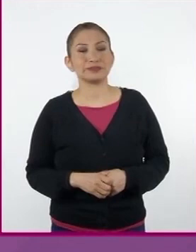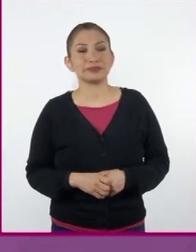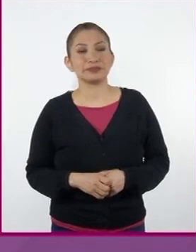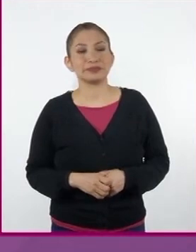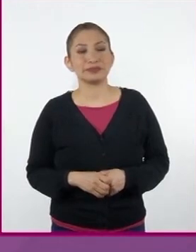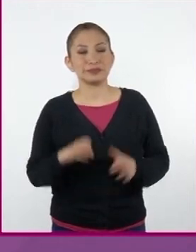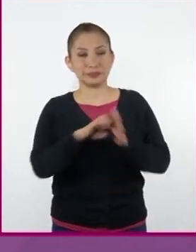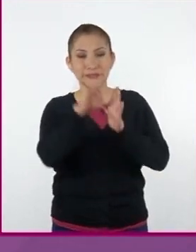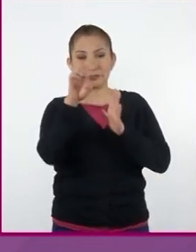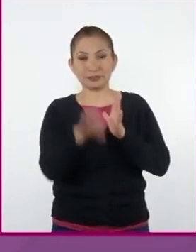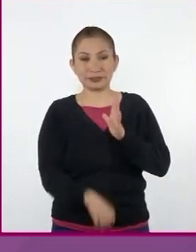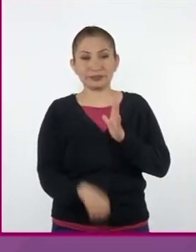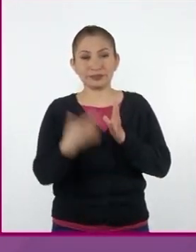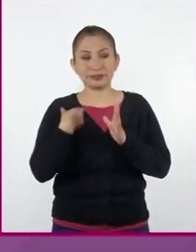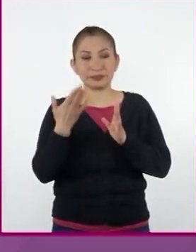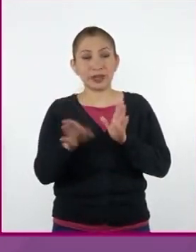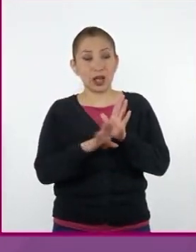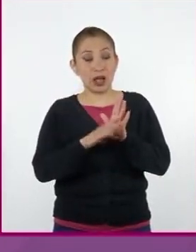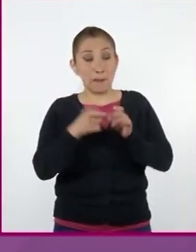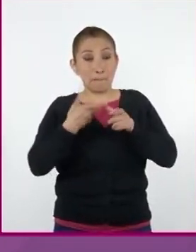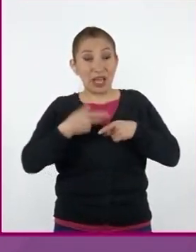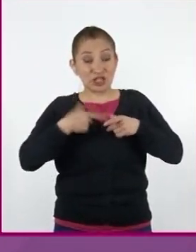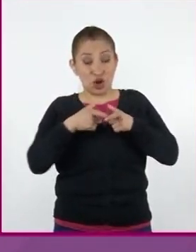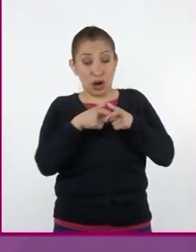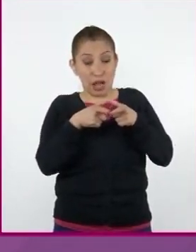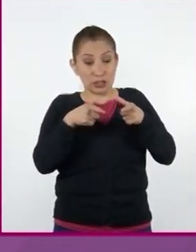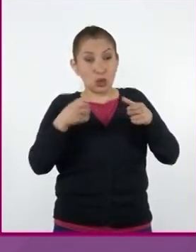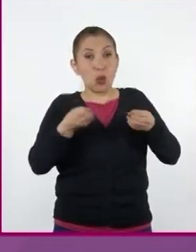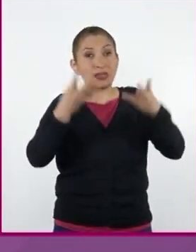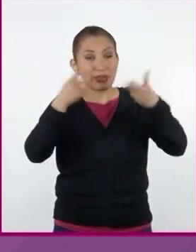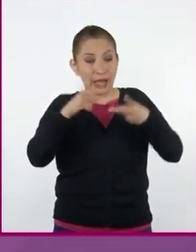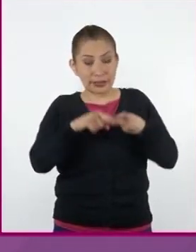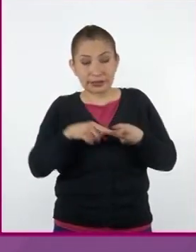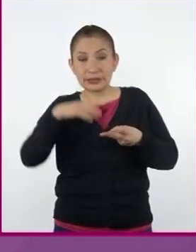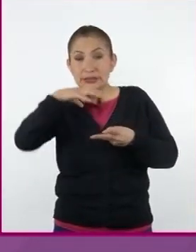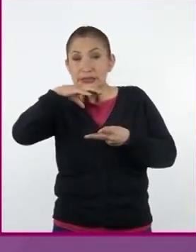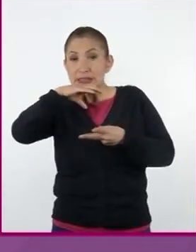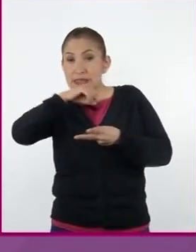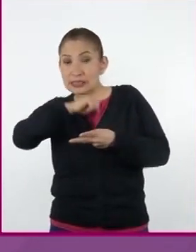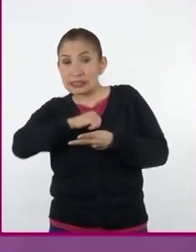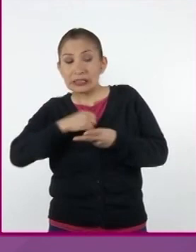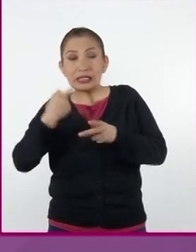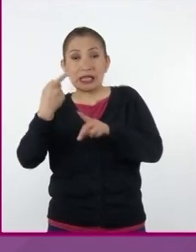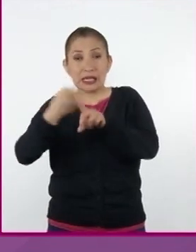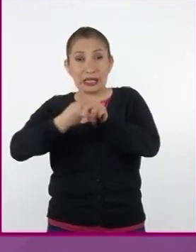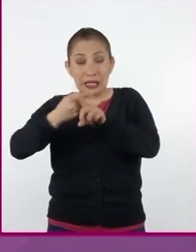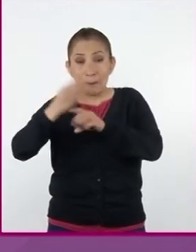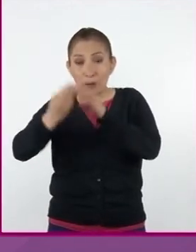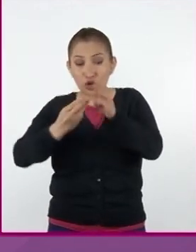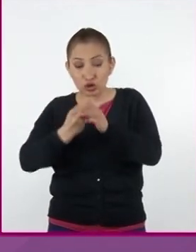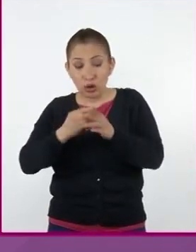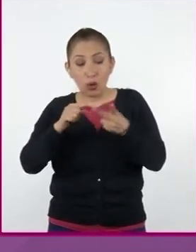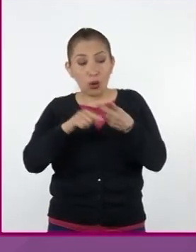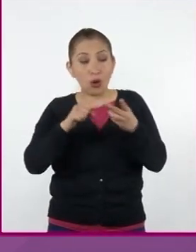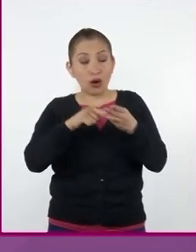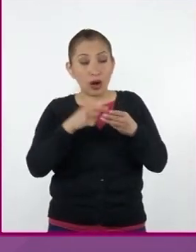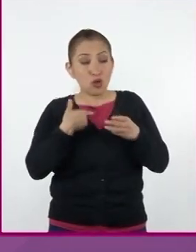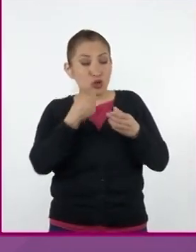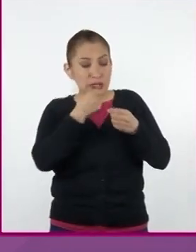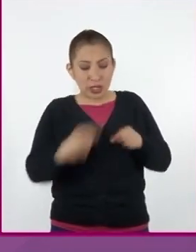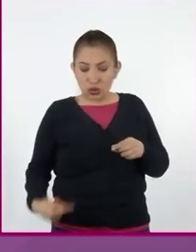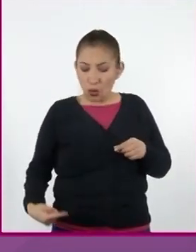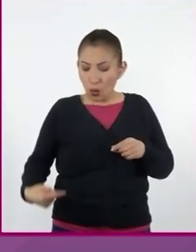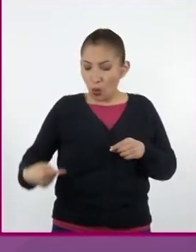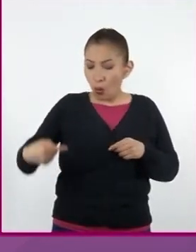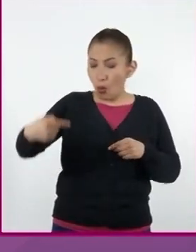Por ejemplo, el crecimiento de la población de un país, el calentamiento global del planeta, el crecimiento de un niño hasta